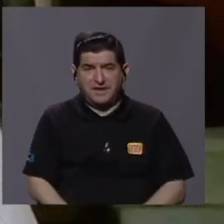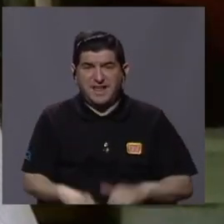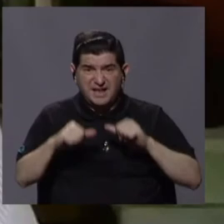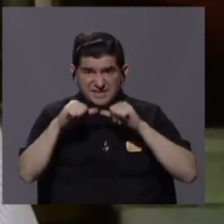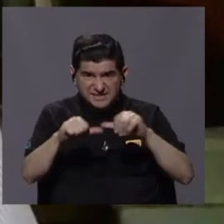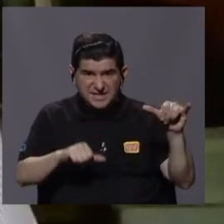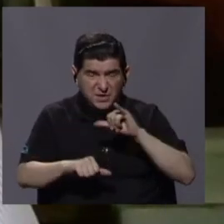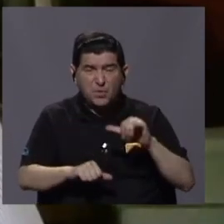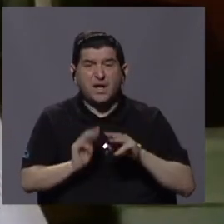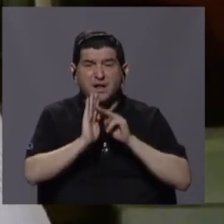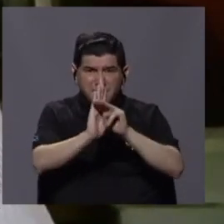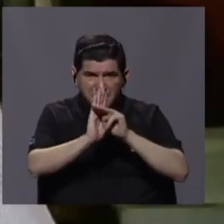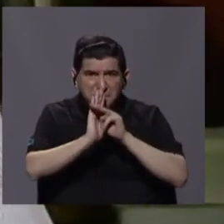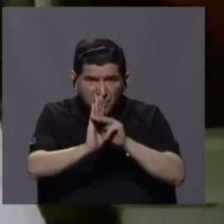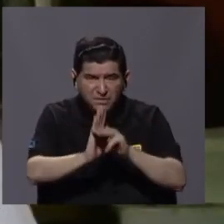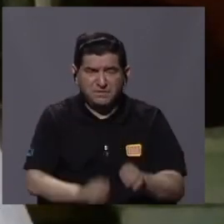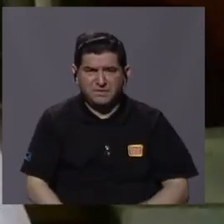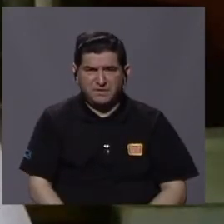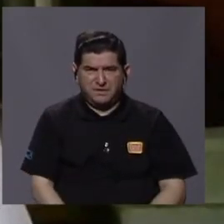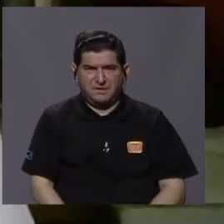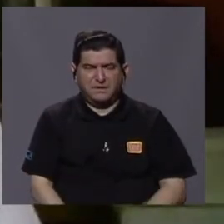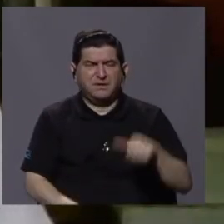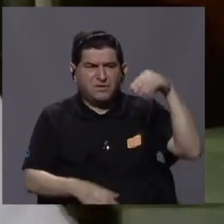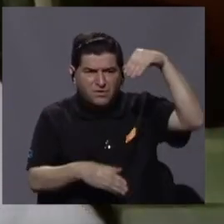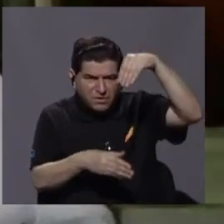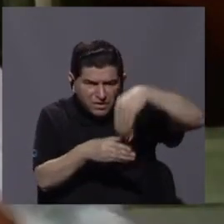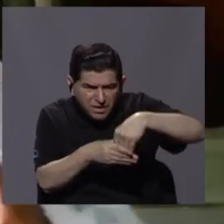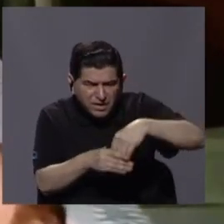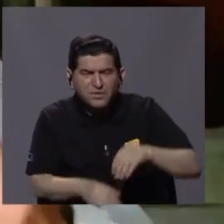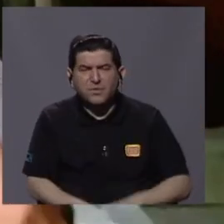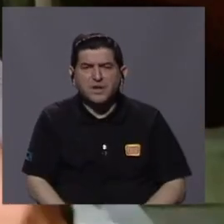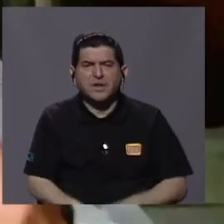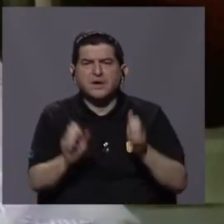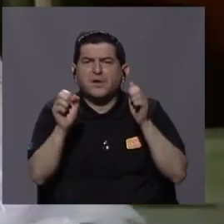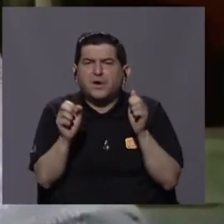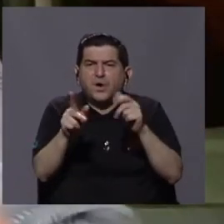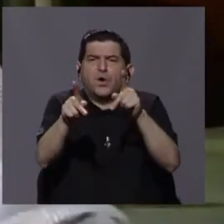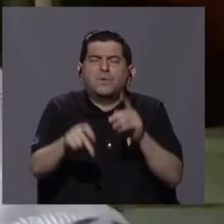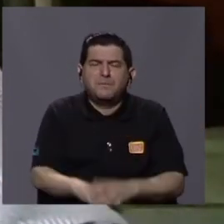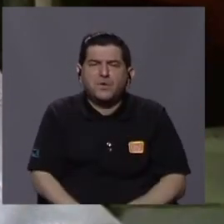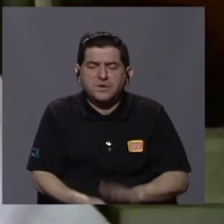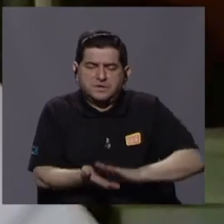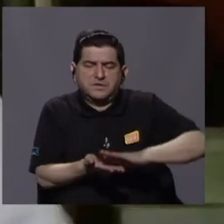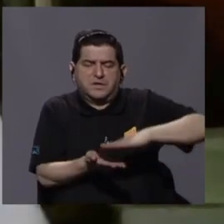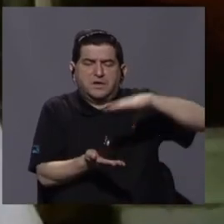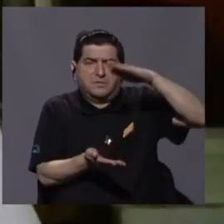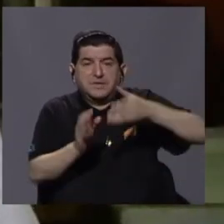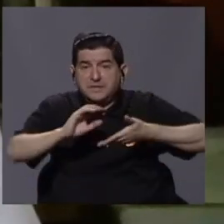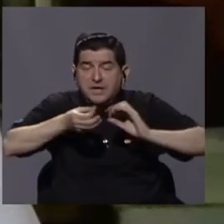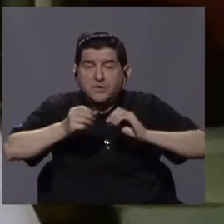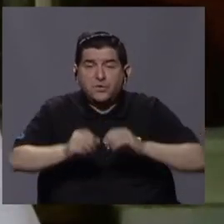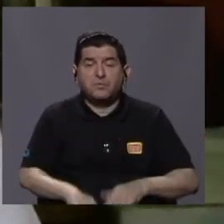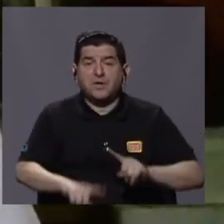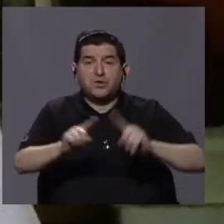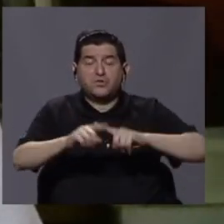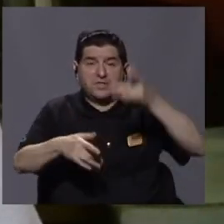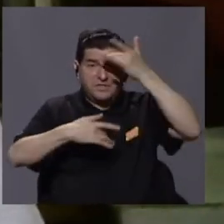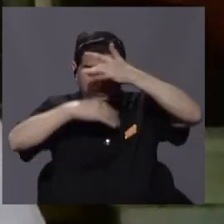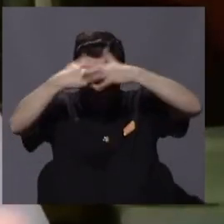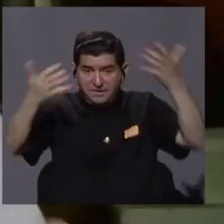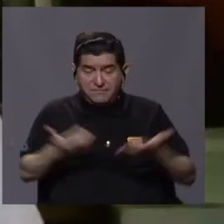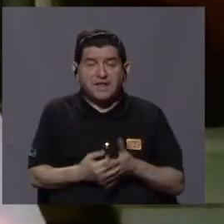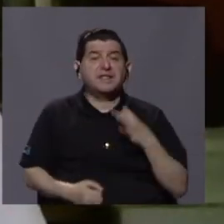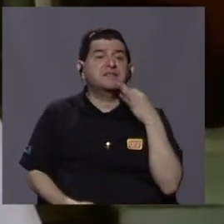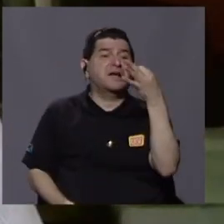con este modelo y si tenemos y tomamos en cuenta la posibilidad del incremento del número de pandemias en los